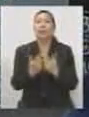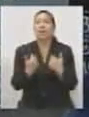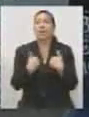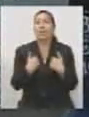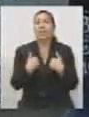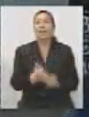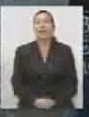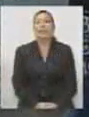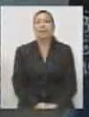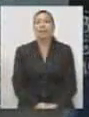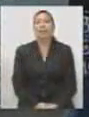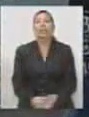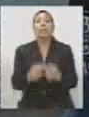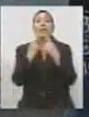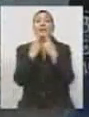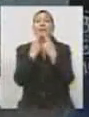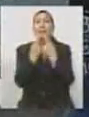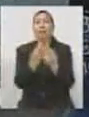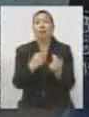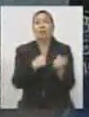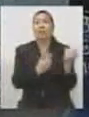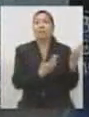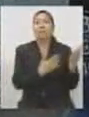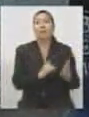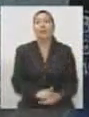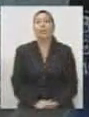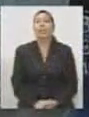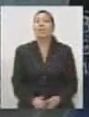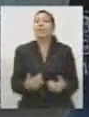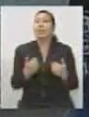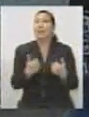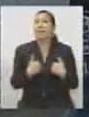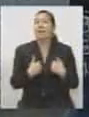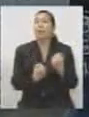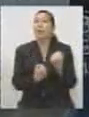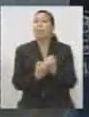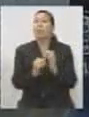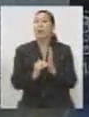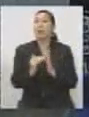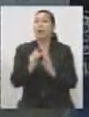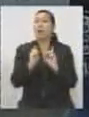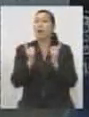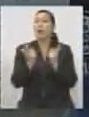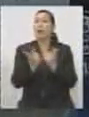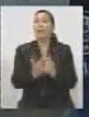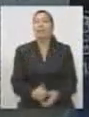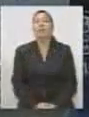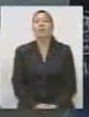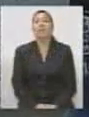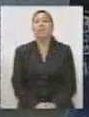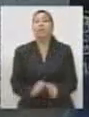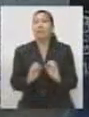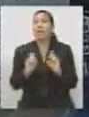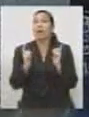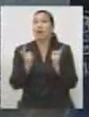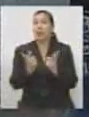que responder, yo espero tener un respaldo mayoritario en el Congreso de la República. Si el